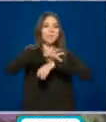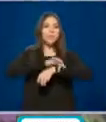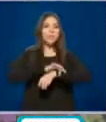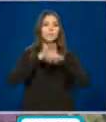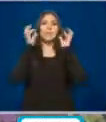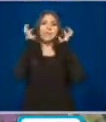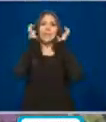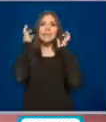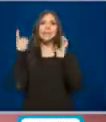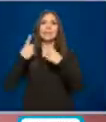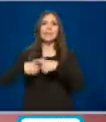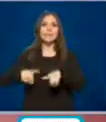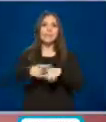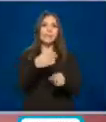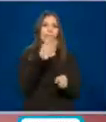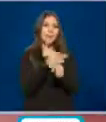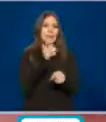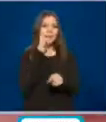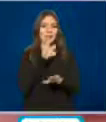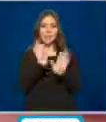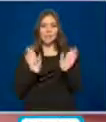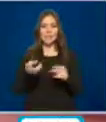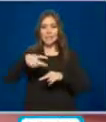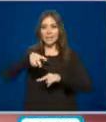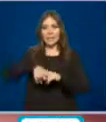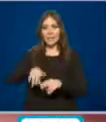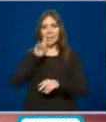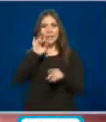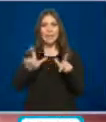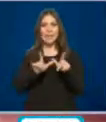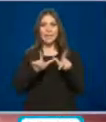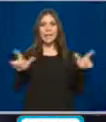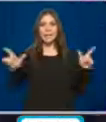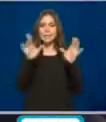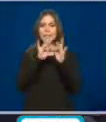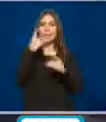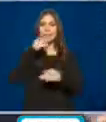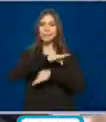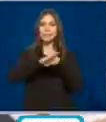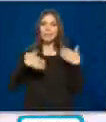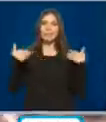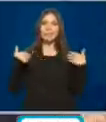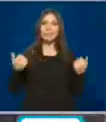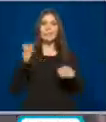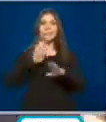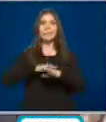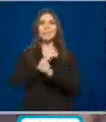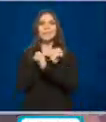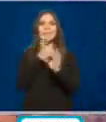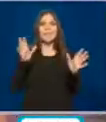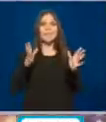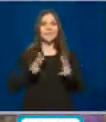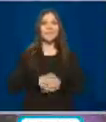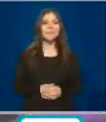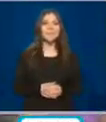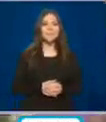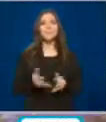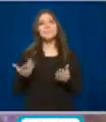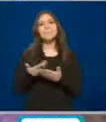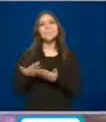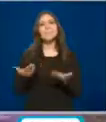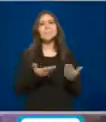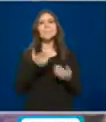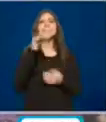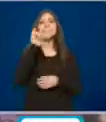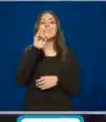linda. para darla con todas las explicaciones. No, muy bien. Sí, sí. Pues adelante, Miriam. Claro. Pues como